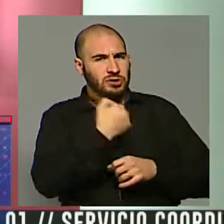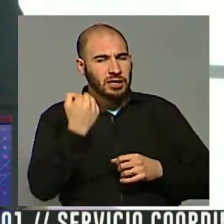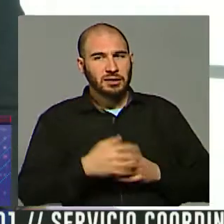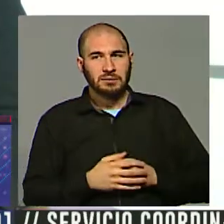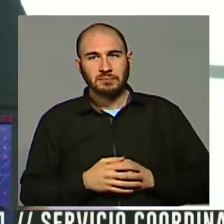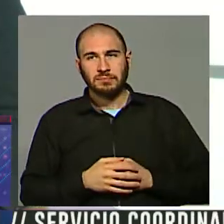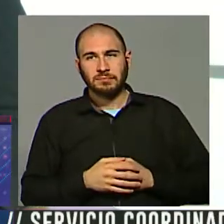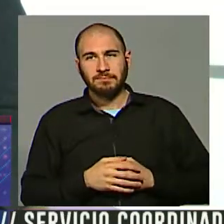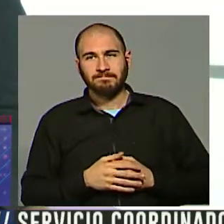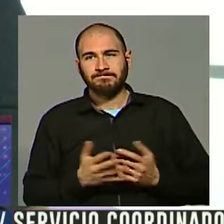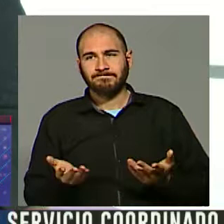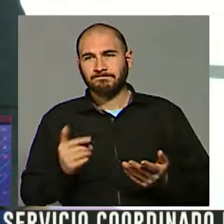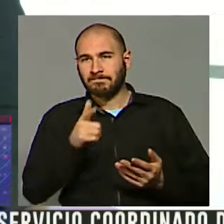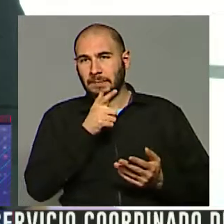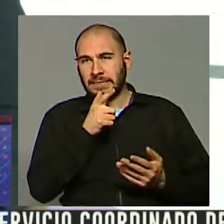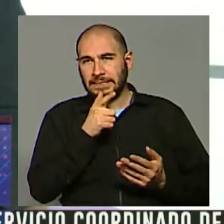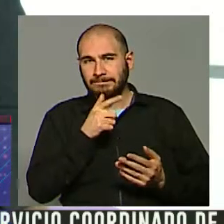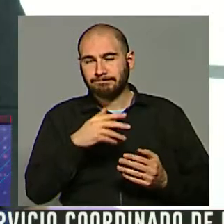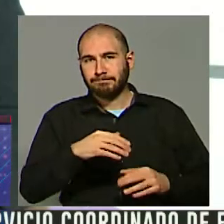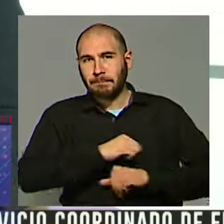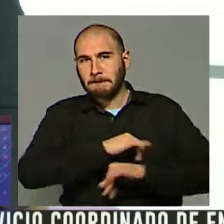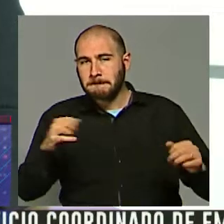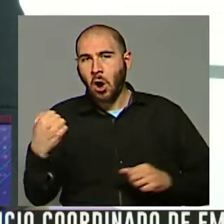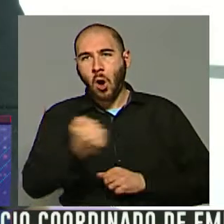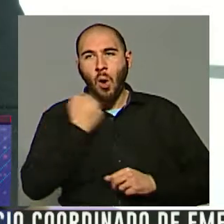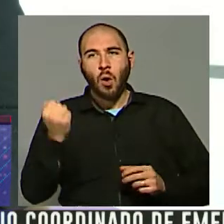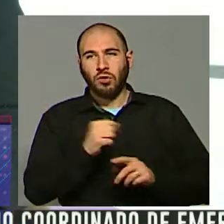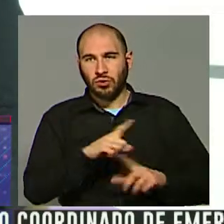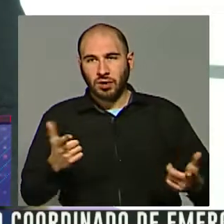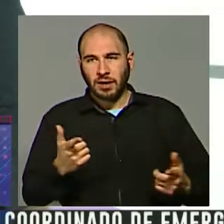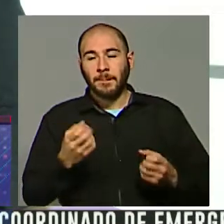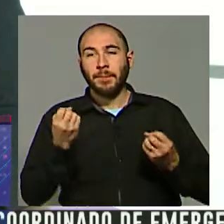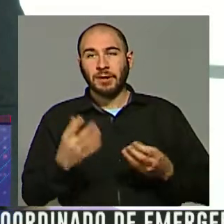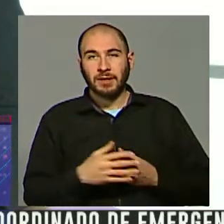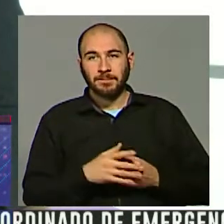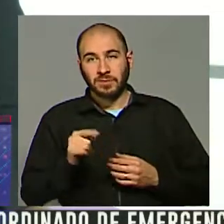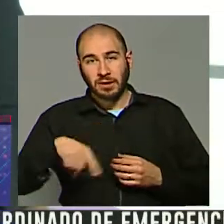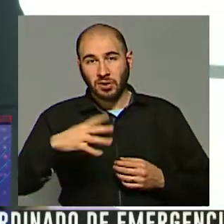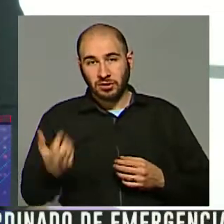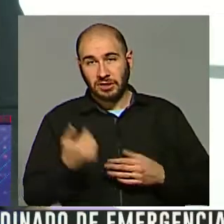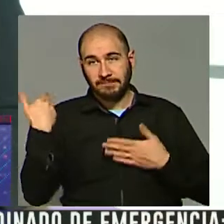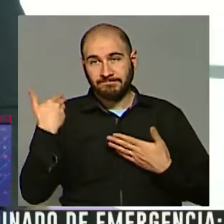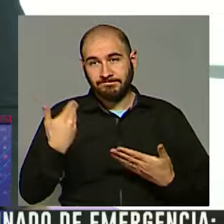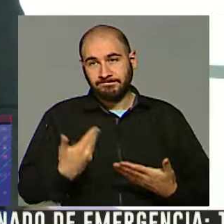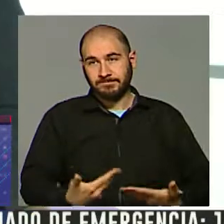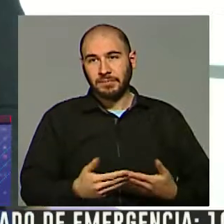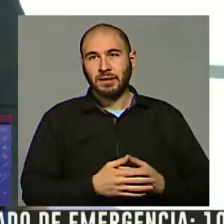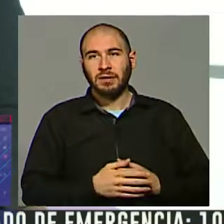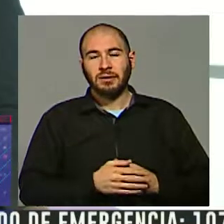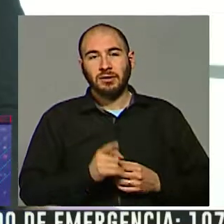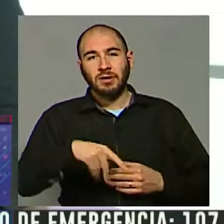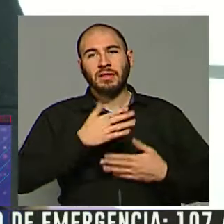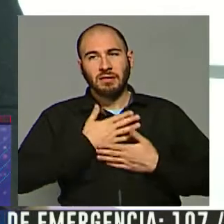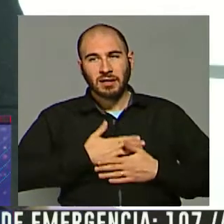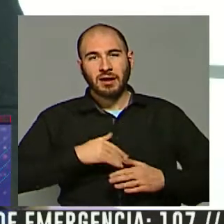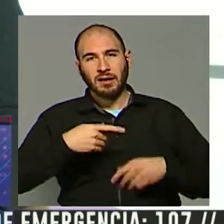cree? Calculo que ningún gran anuncio importante, teniendo en cuenta que han logrado en las últimas jornadas llevar cierta